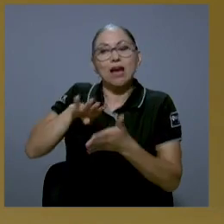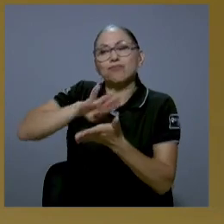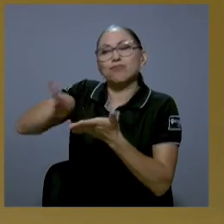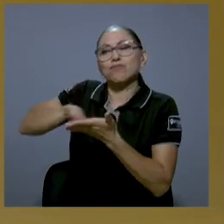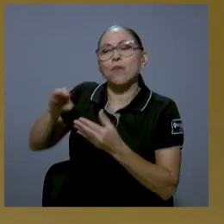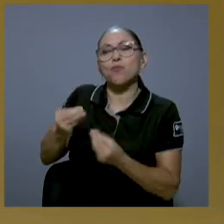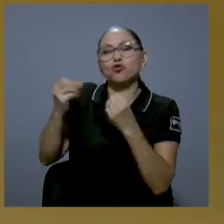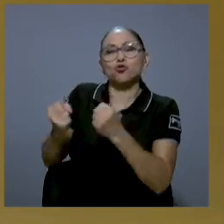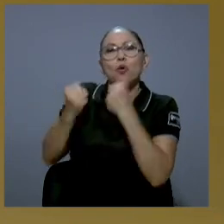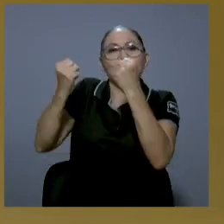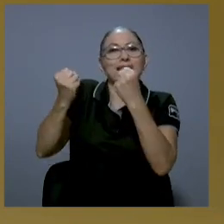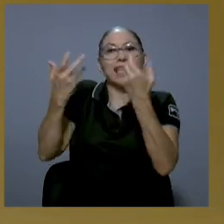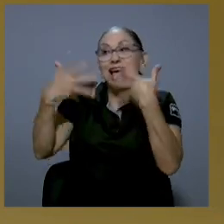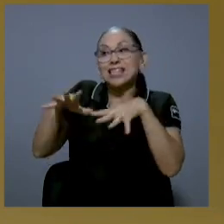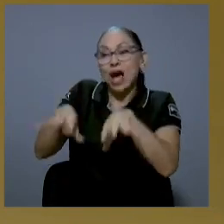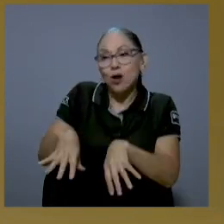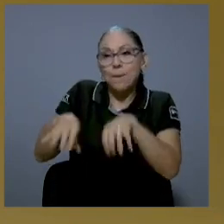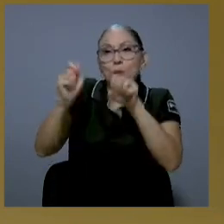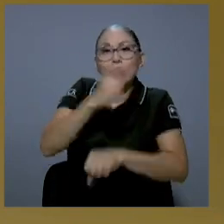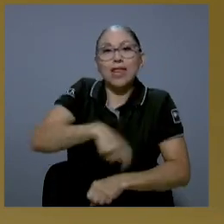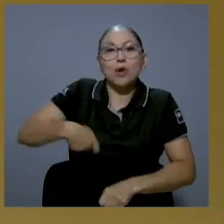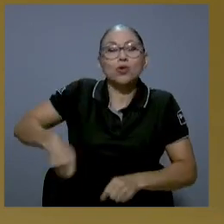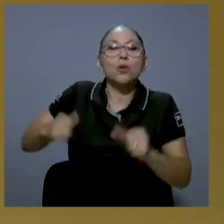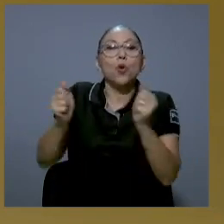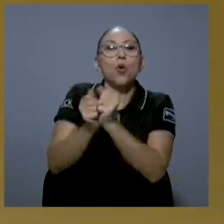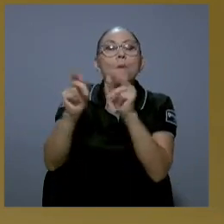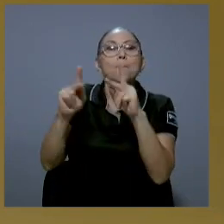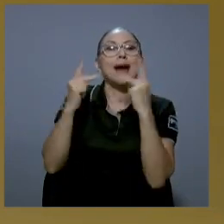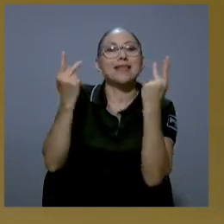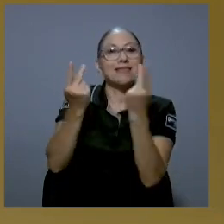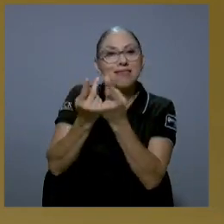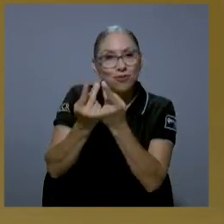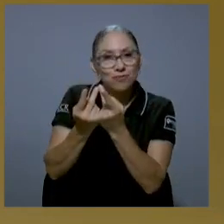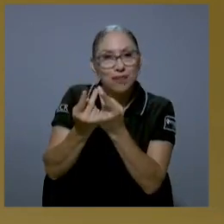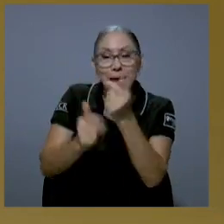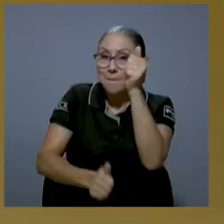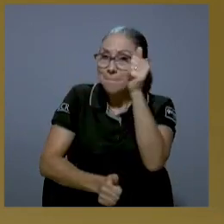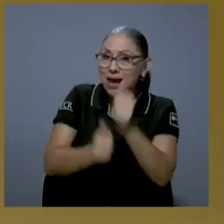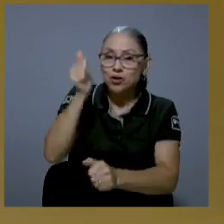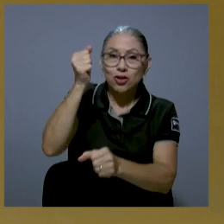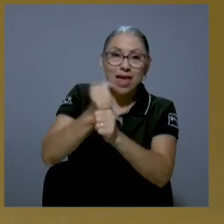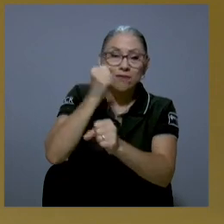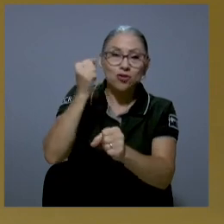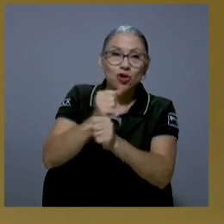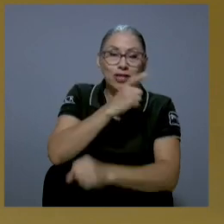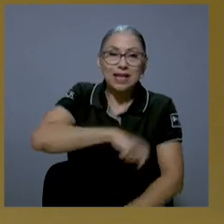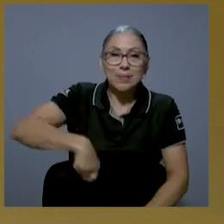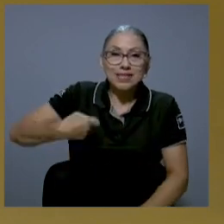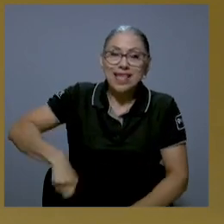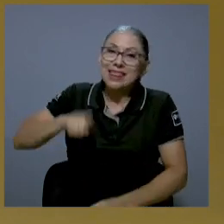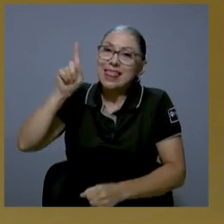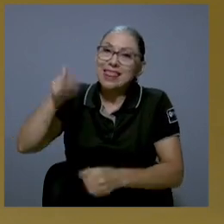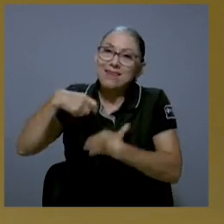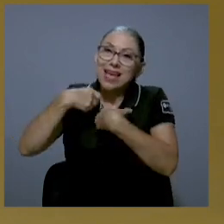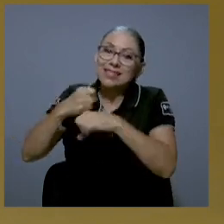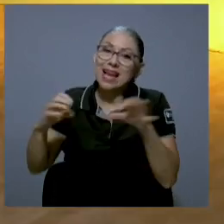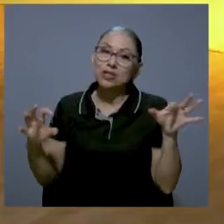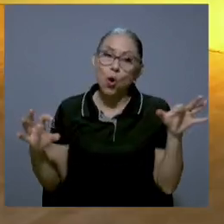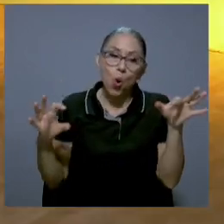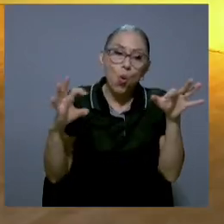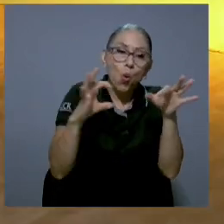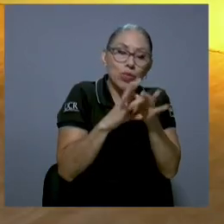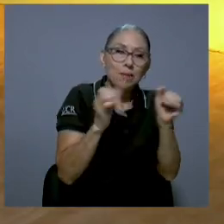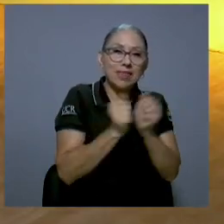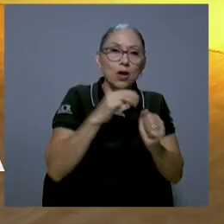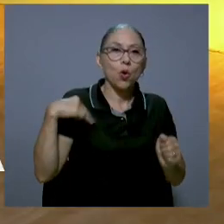poder ejecutivo compartido en que la mayoría de las funciones del presidente las tiene que ejercer conjuntamente con el ministro. Crea